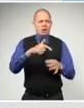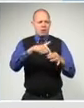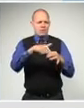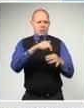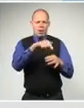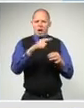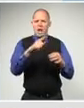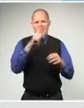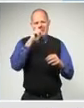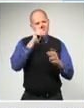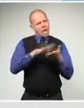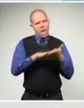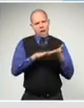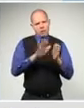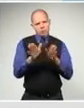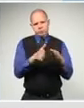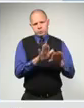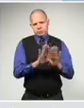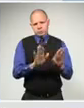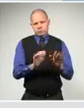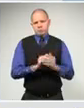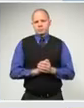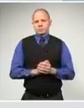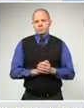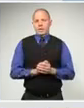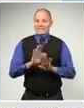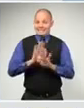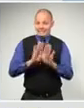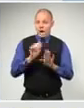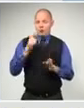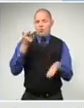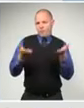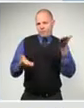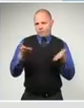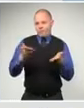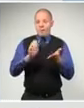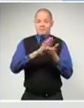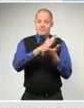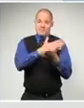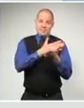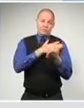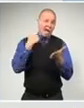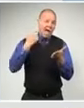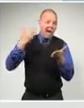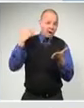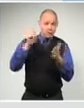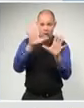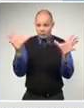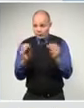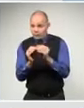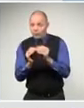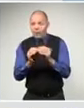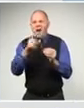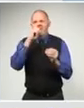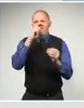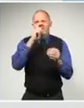Juventud. Y ya, desde el inicio de la pandemia, se han diagnosticado